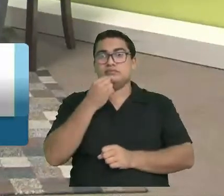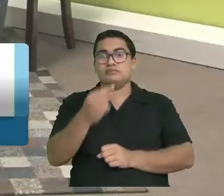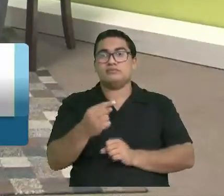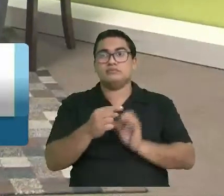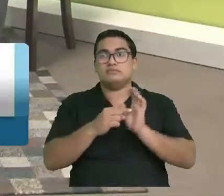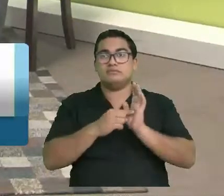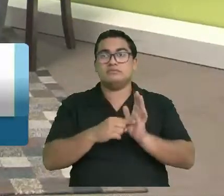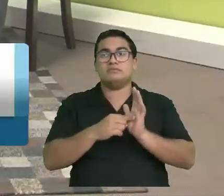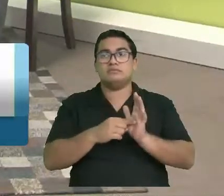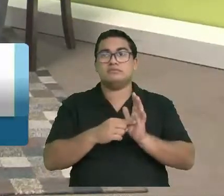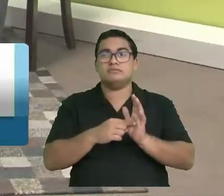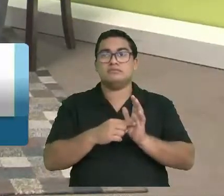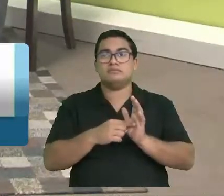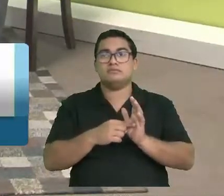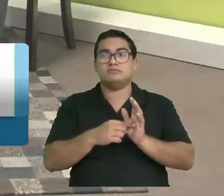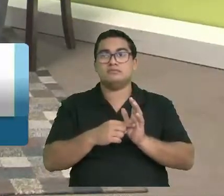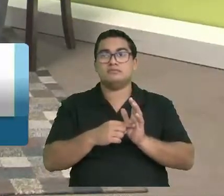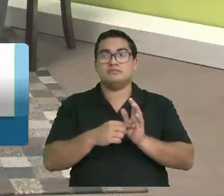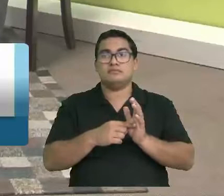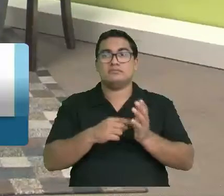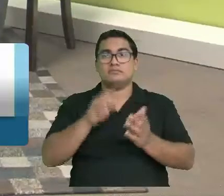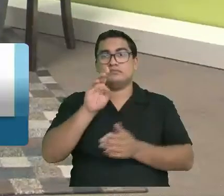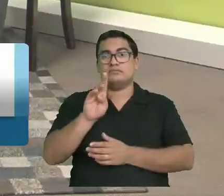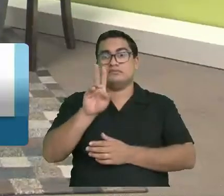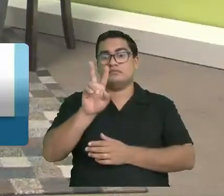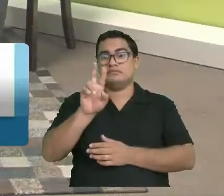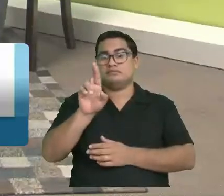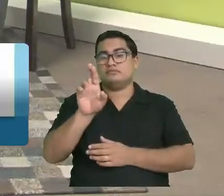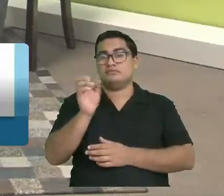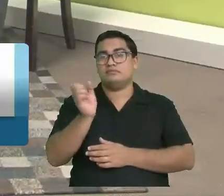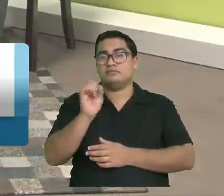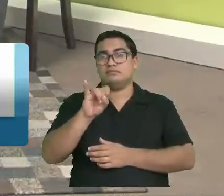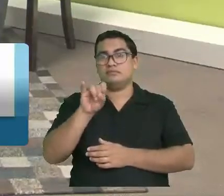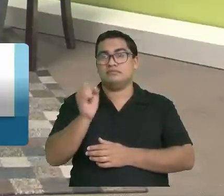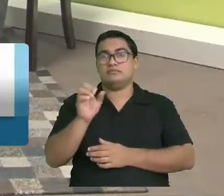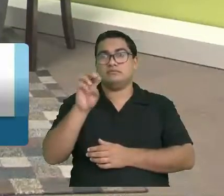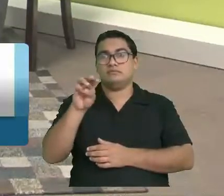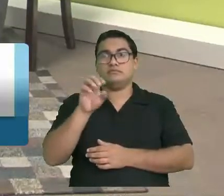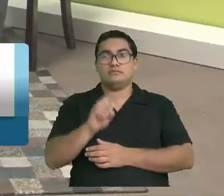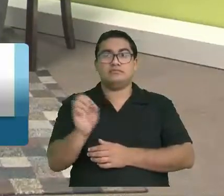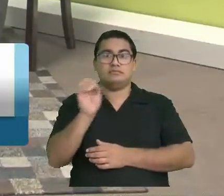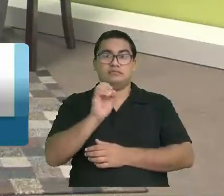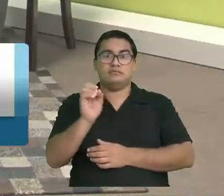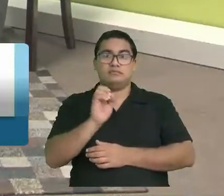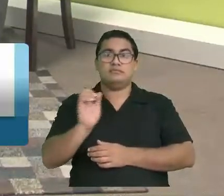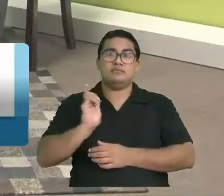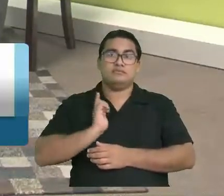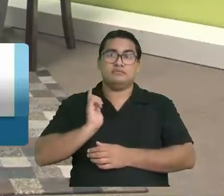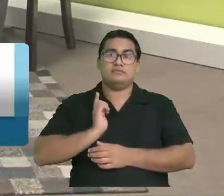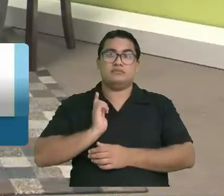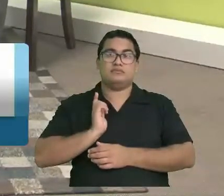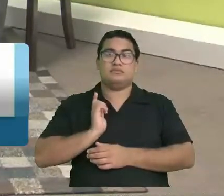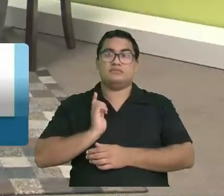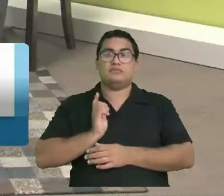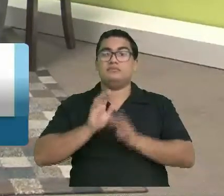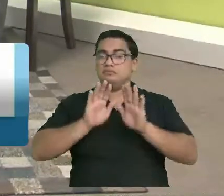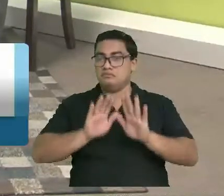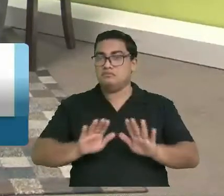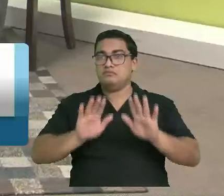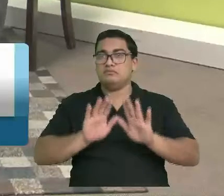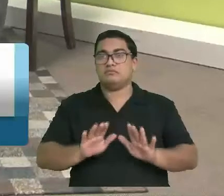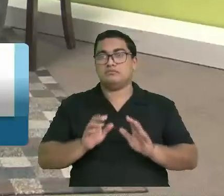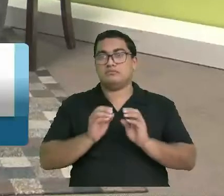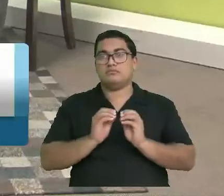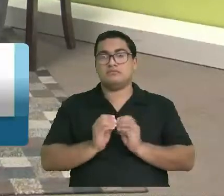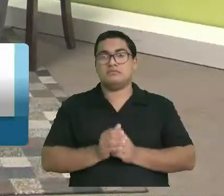si está en tratamiento para el bruxismo o si ha tenido un alivio, pues, o si